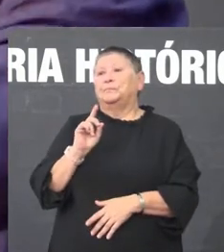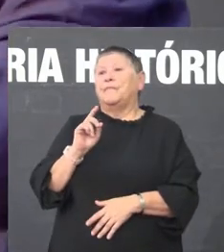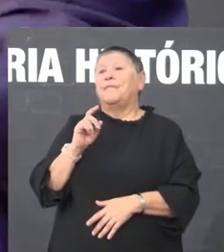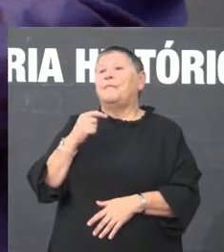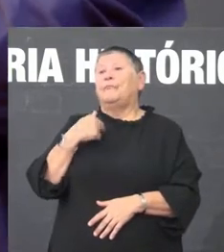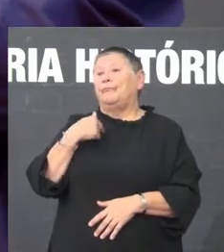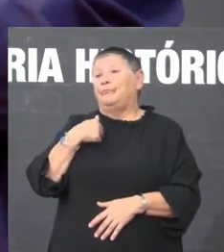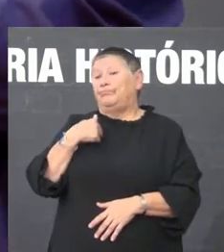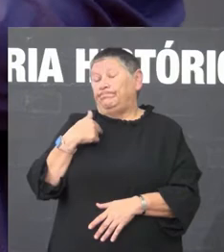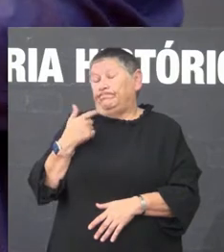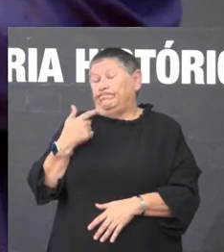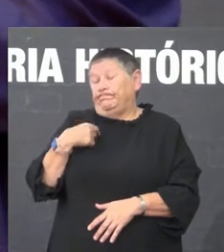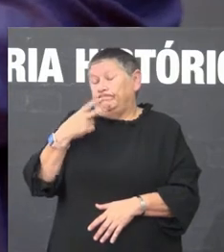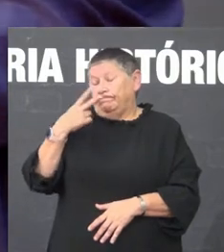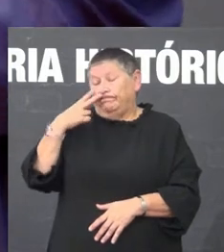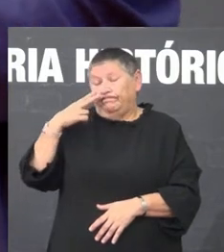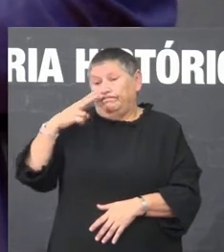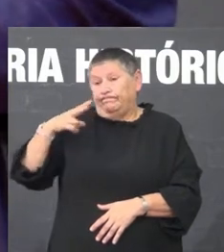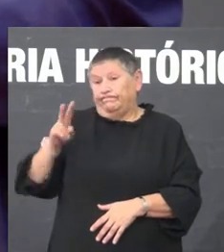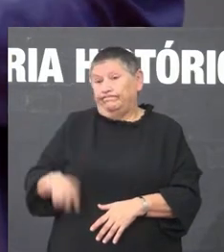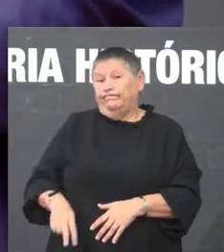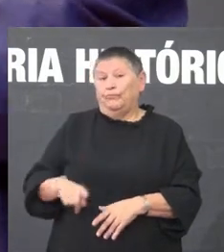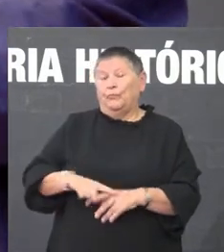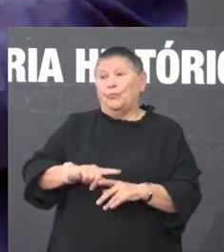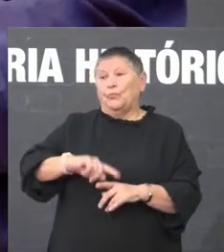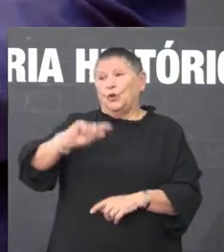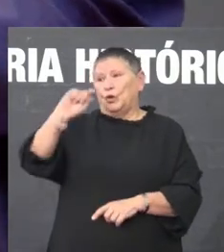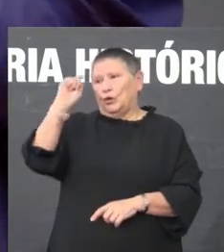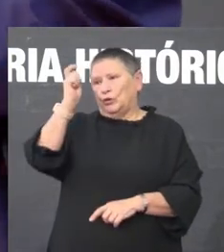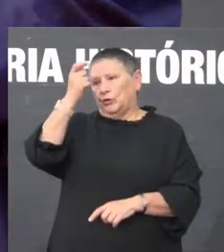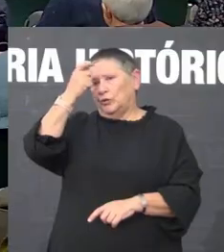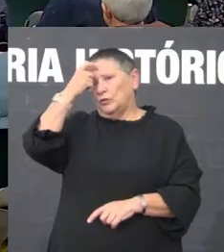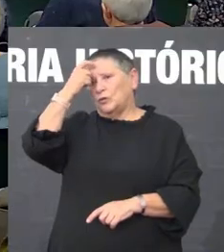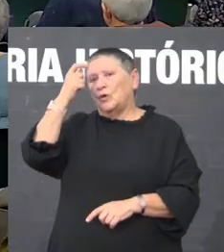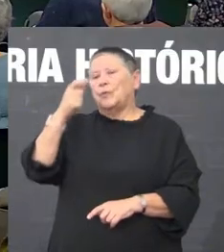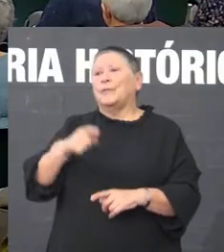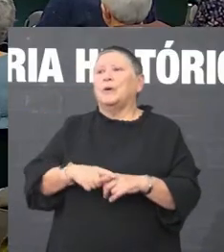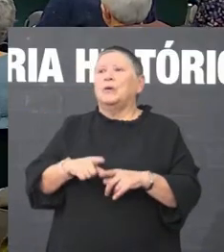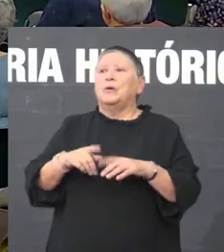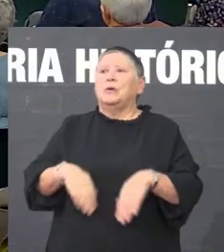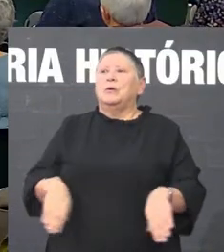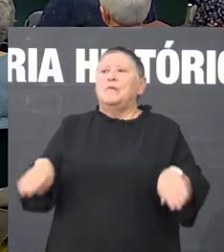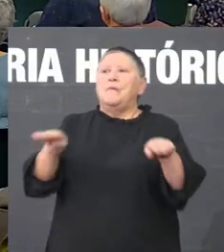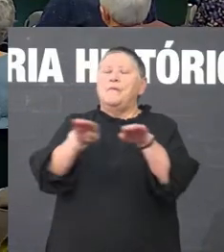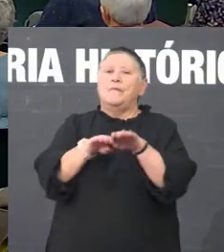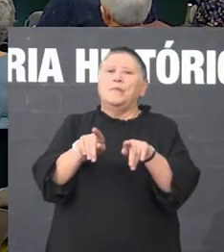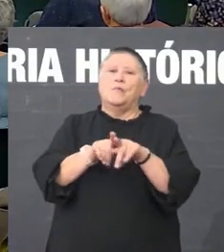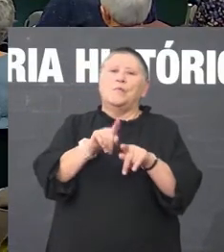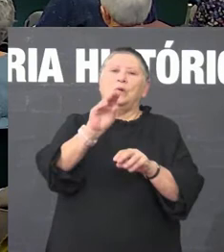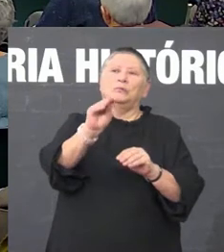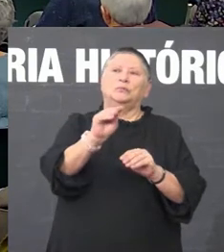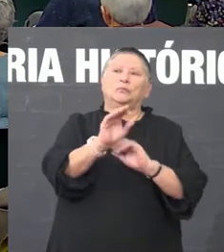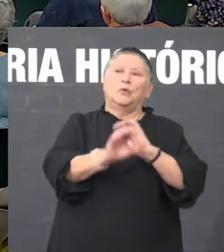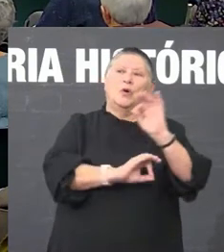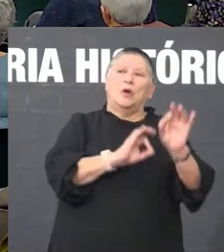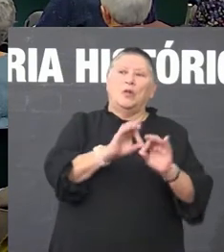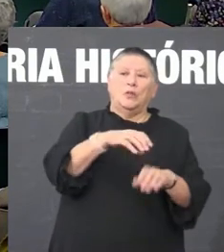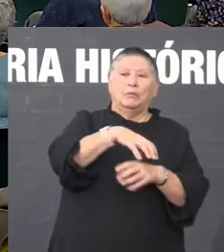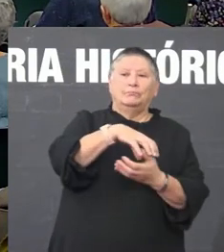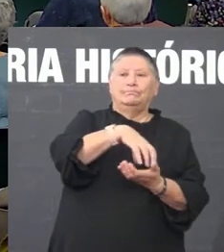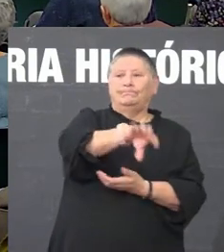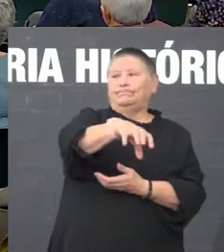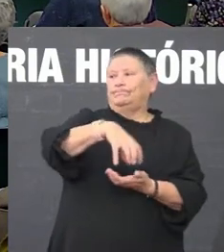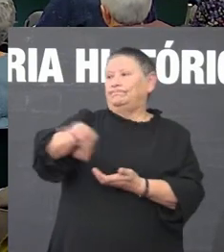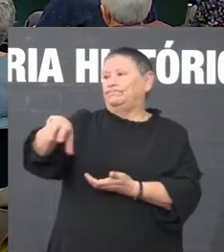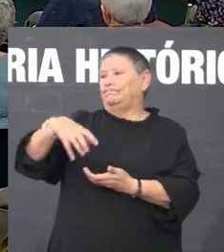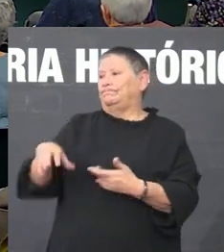parte dogmática, de principios, etc., es muy equiparable, pero con la parte orgánica, de distribución de competencias, desde